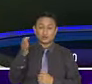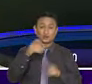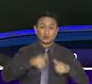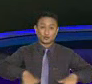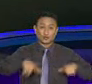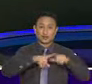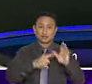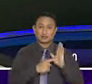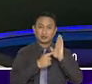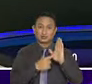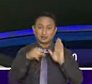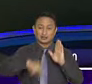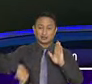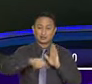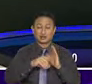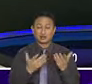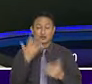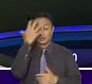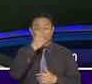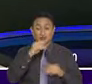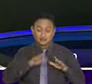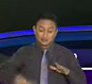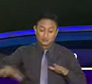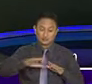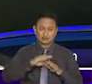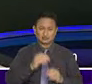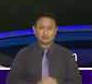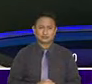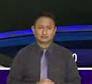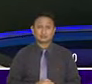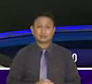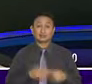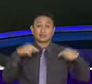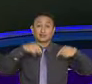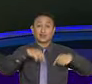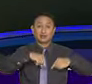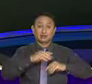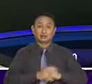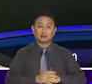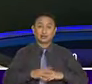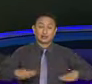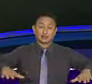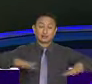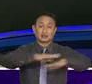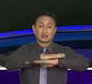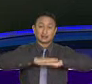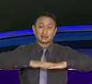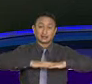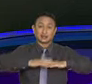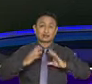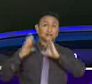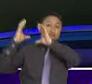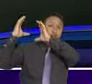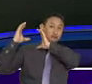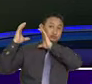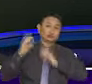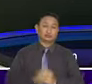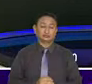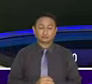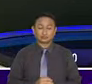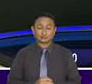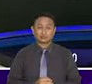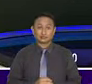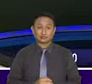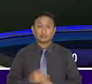y mostrarnos las bondades Estos espacios maravillosos una plaza de San Francisco precisamente se encuentra Marilyn Jaramillo y en la plaza